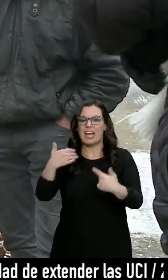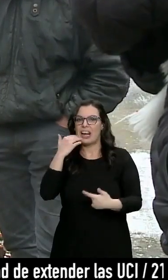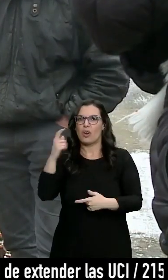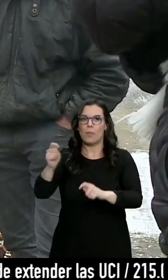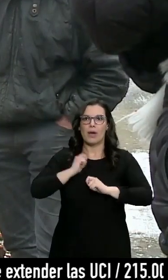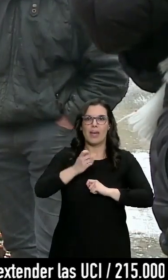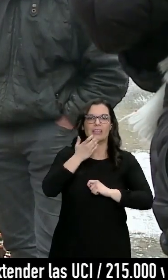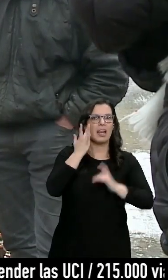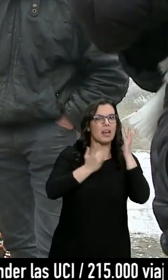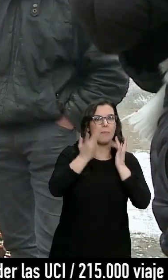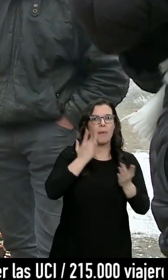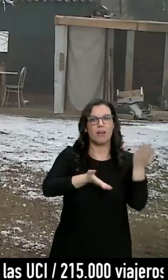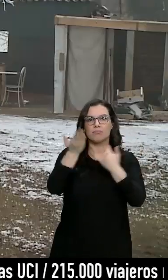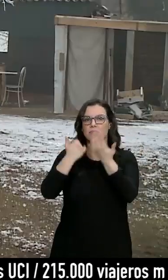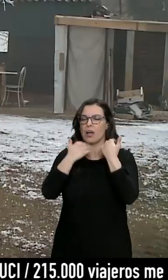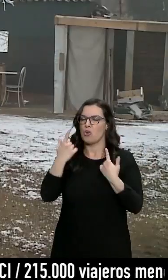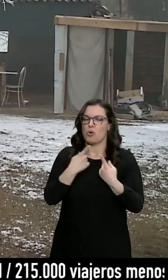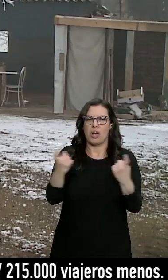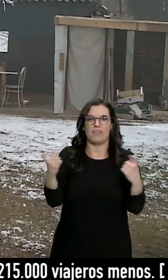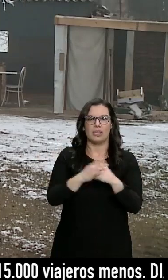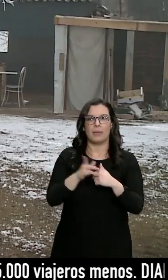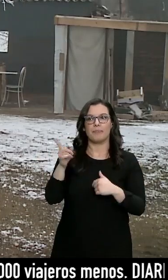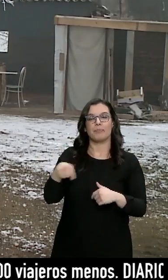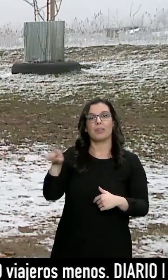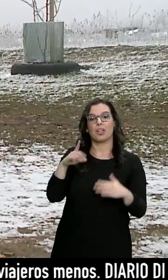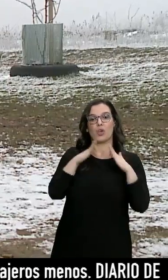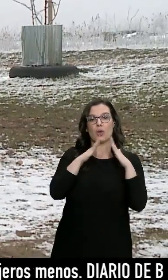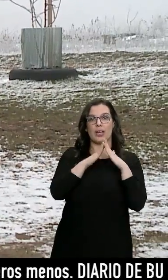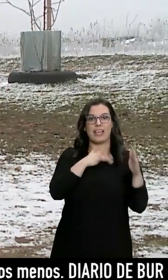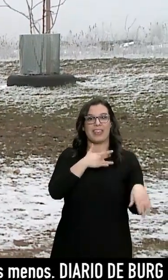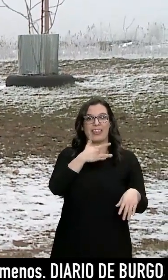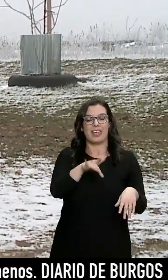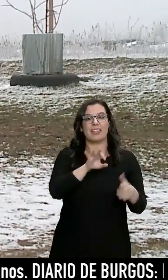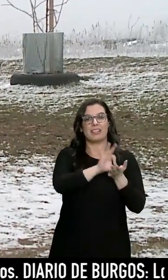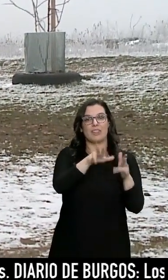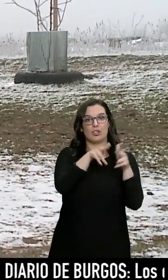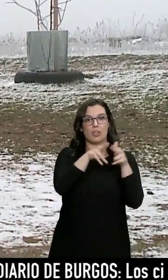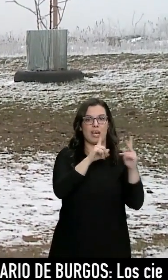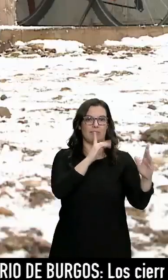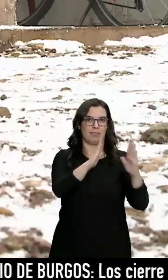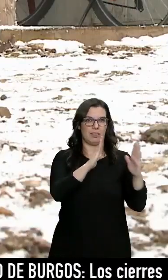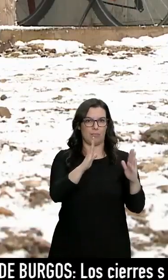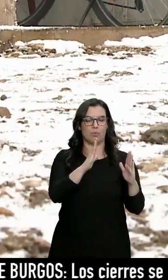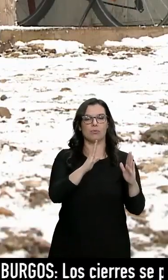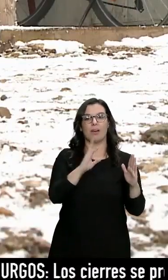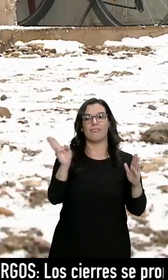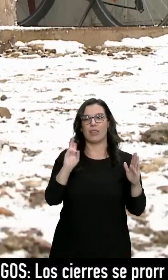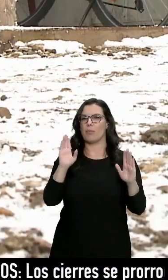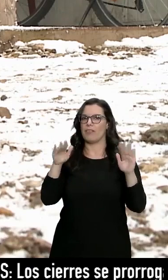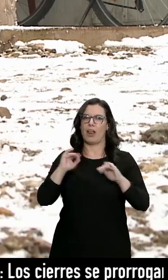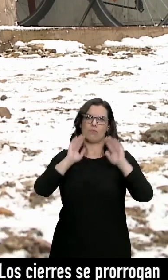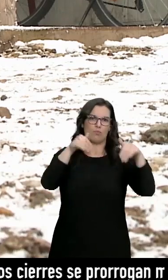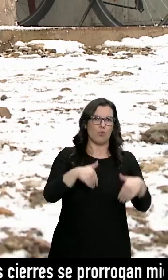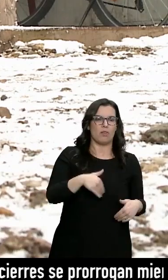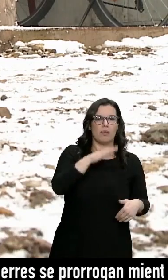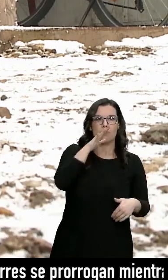limpiar algún trastero también, lo que haga falta. Se asentaron un tiempo en una vivienda cedida por los servicios sociales de Valladolid, pero volvieron a las chabolas